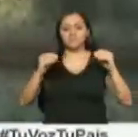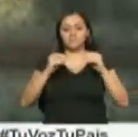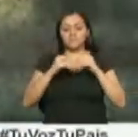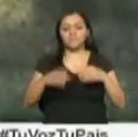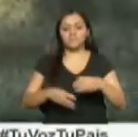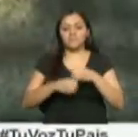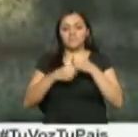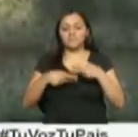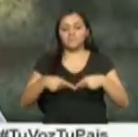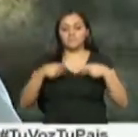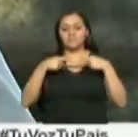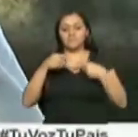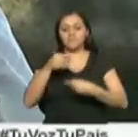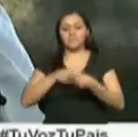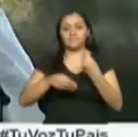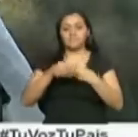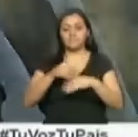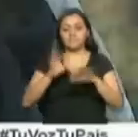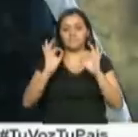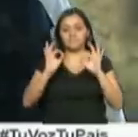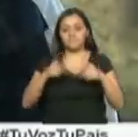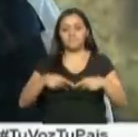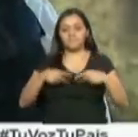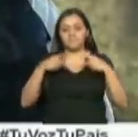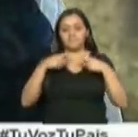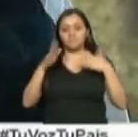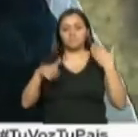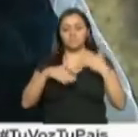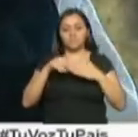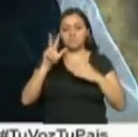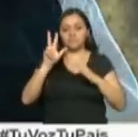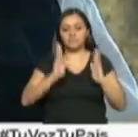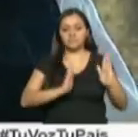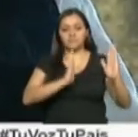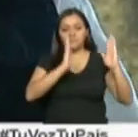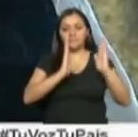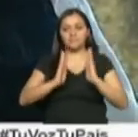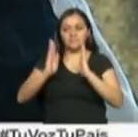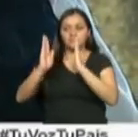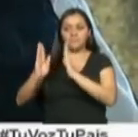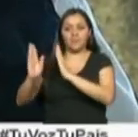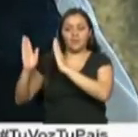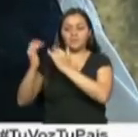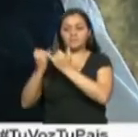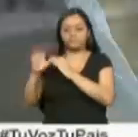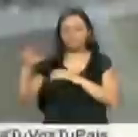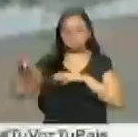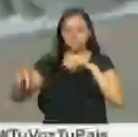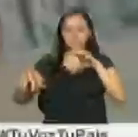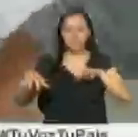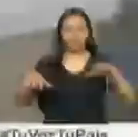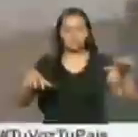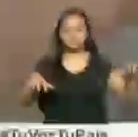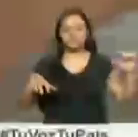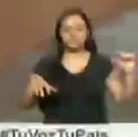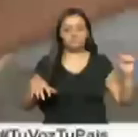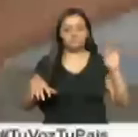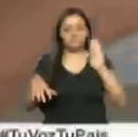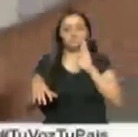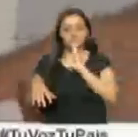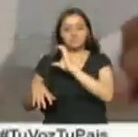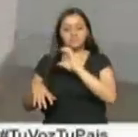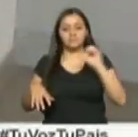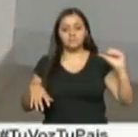la dignidad y devolver la esperanza. Contamos con 3 edificaciones independientes. El bloque A, destinado